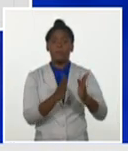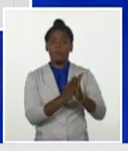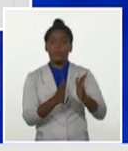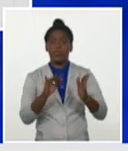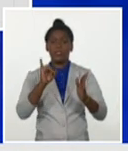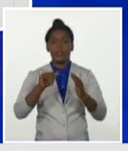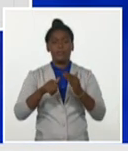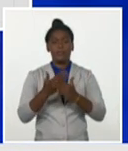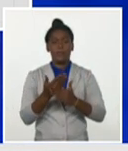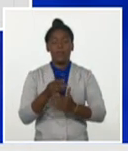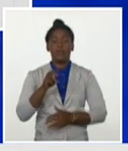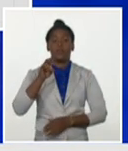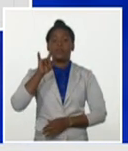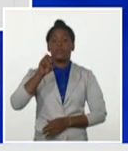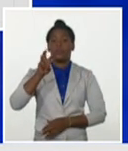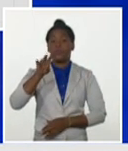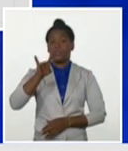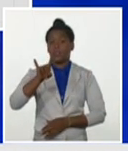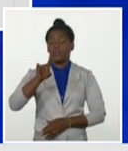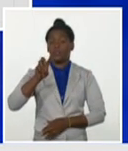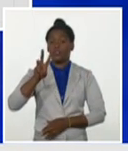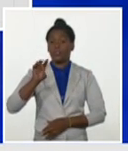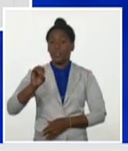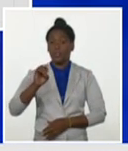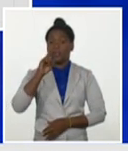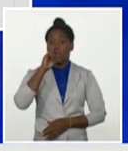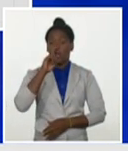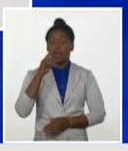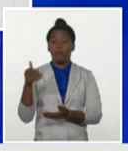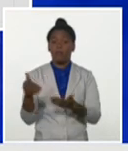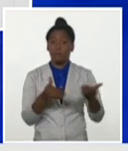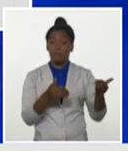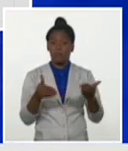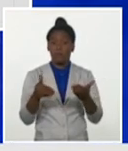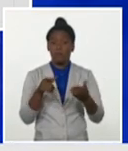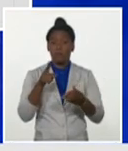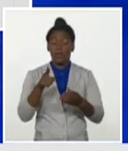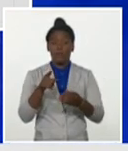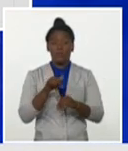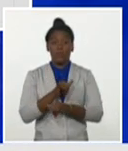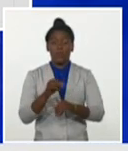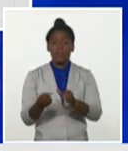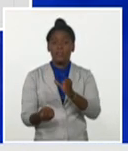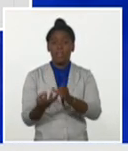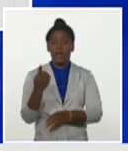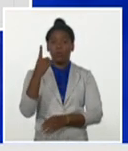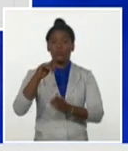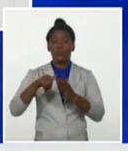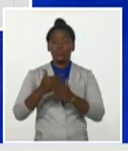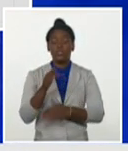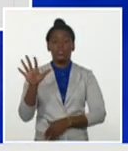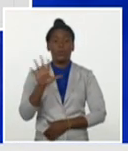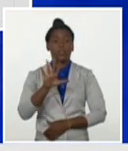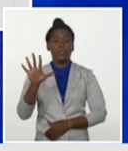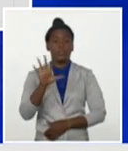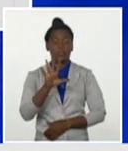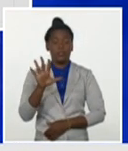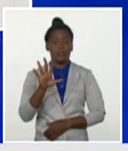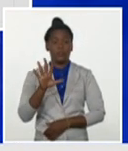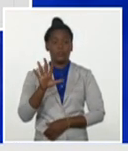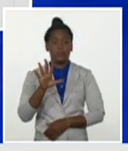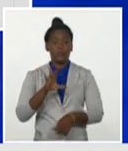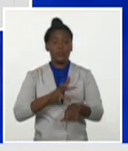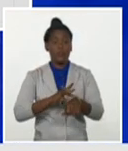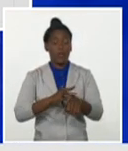pacientes pediátricos a razón de 155 por día como promedio. Y la cifra de